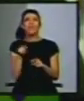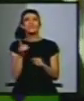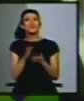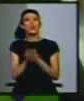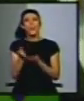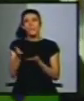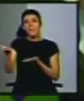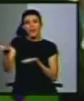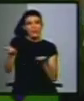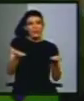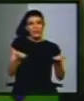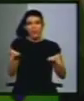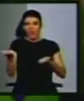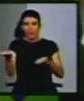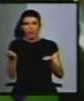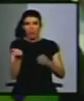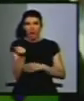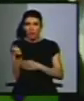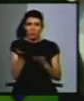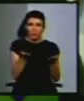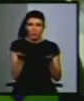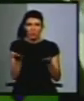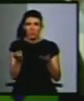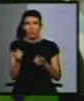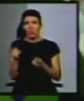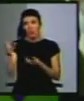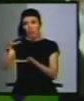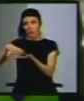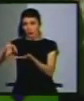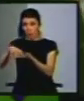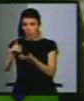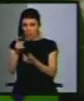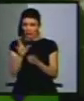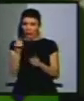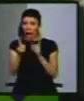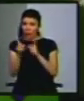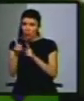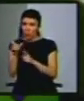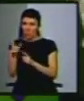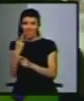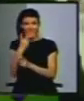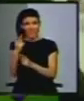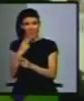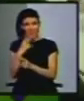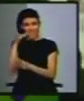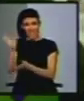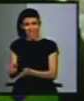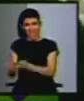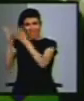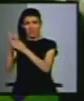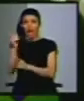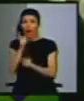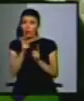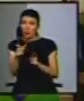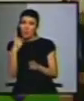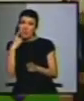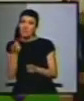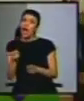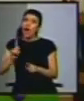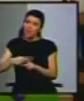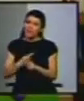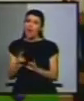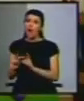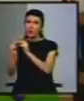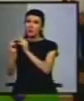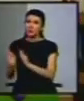mediador, en que había una parte de la comunidad que quería reconstruir el edificio. Y Garriga participaba de esas reuniones.